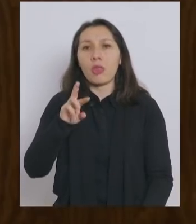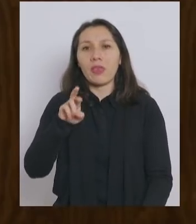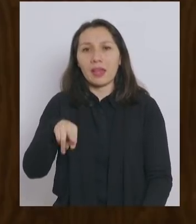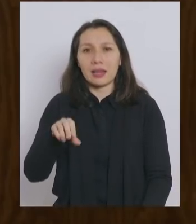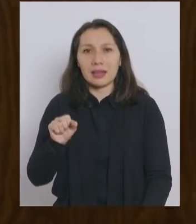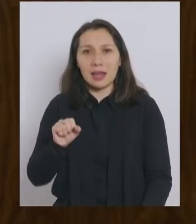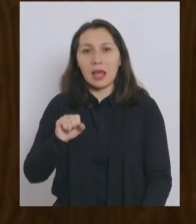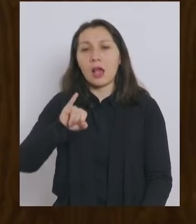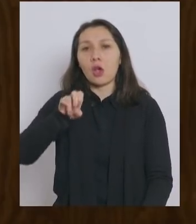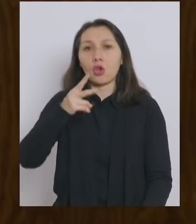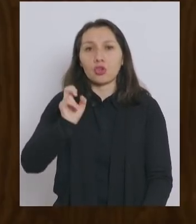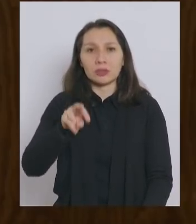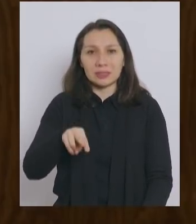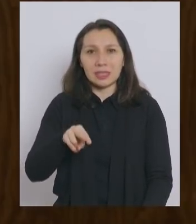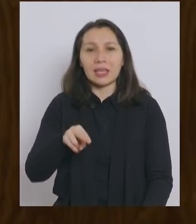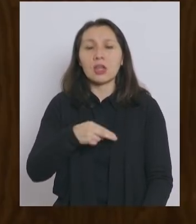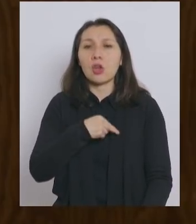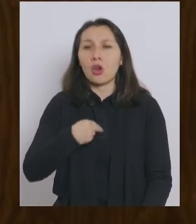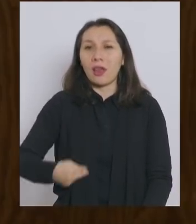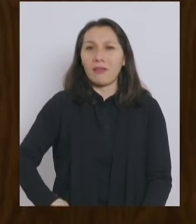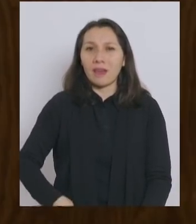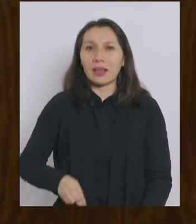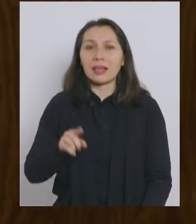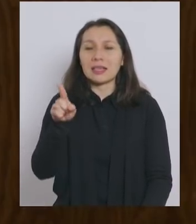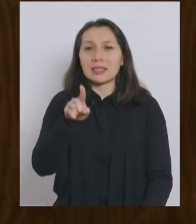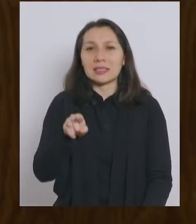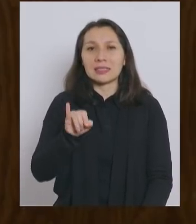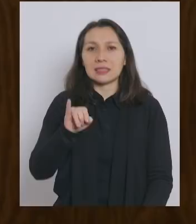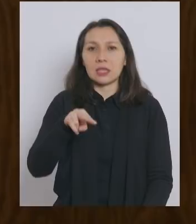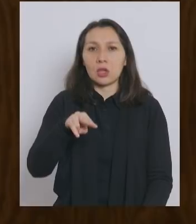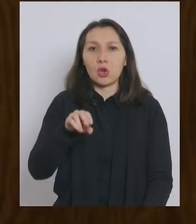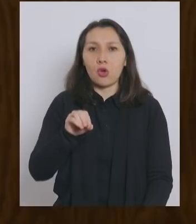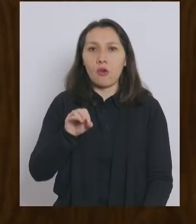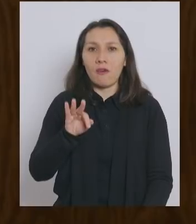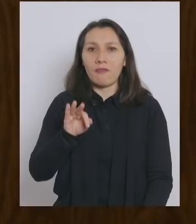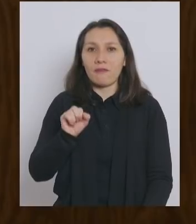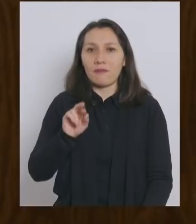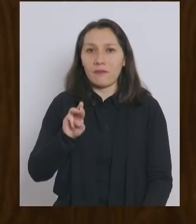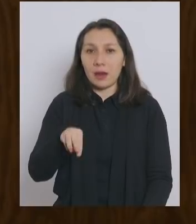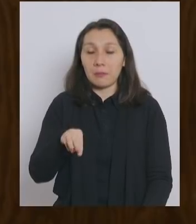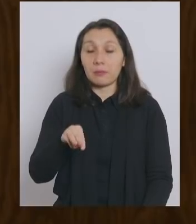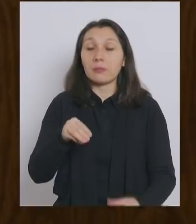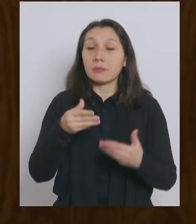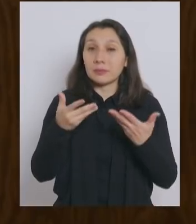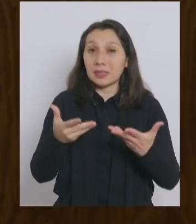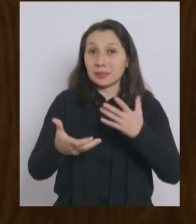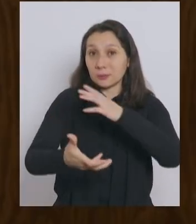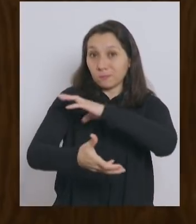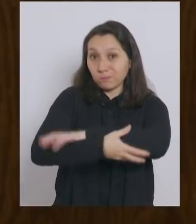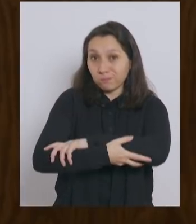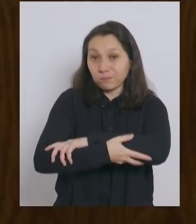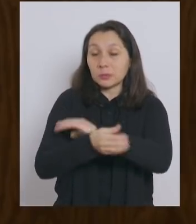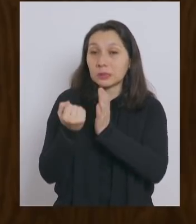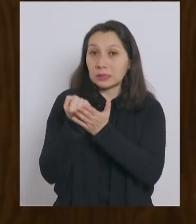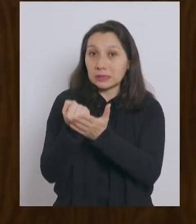Janssen, CoronaVac y Sinopharm. Por este mecanismo COVAX, entonces,